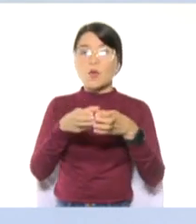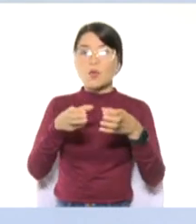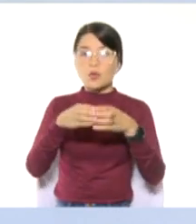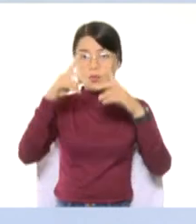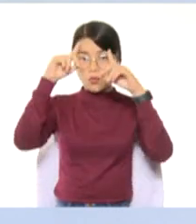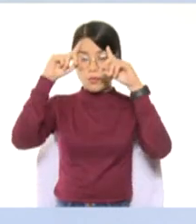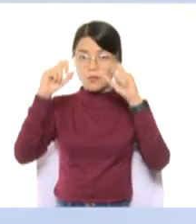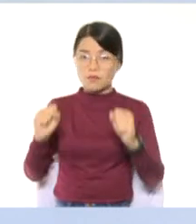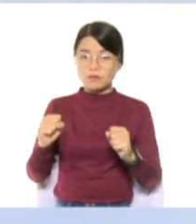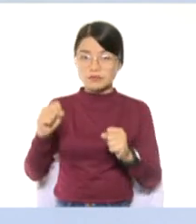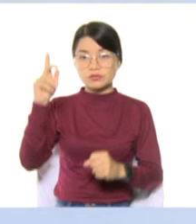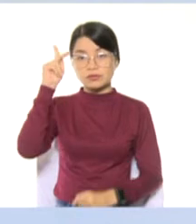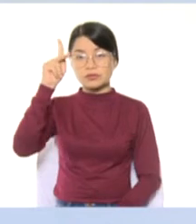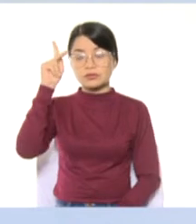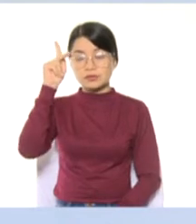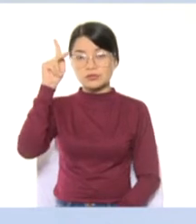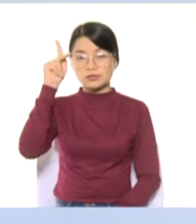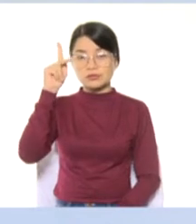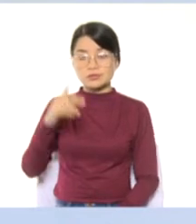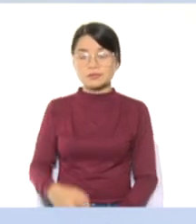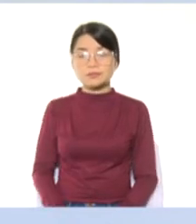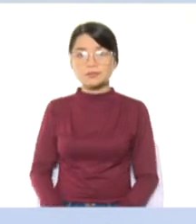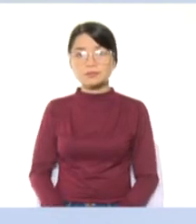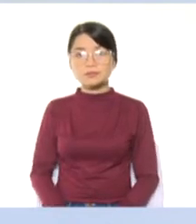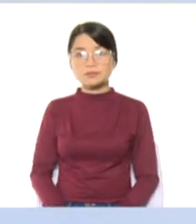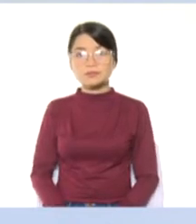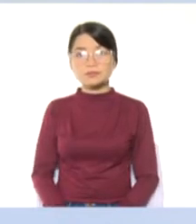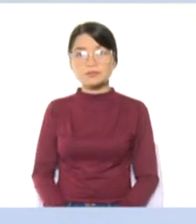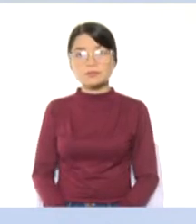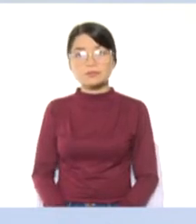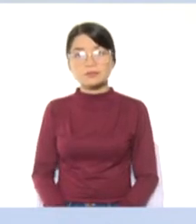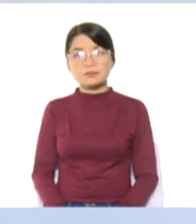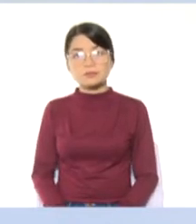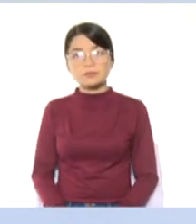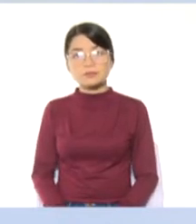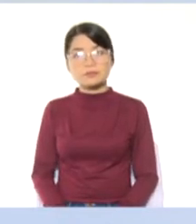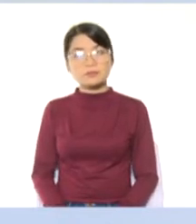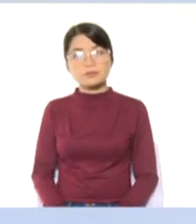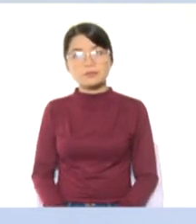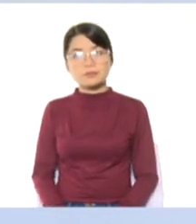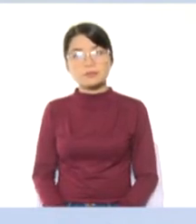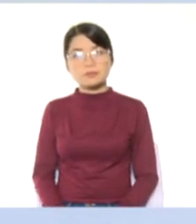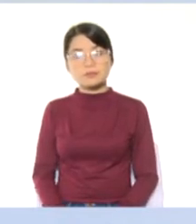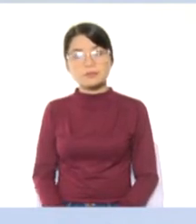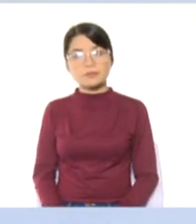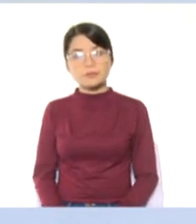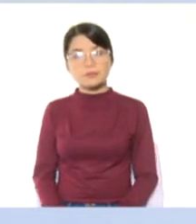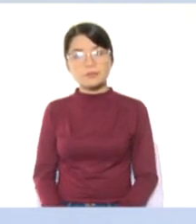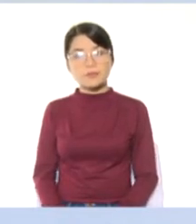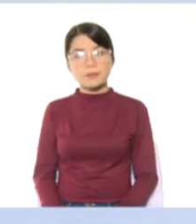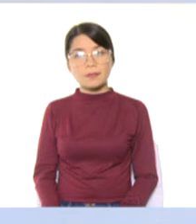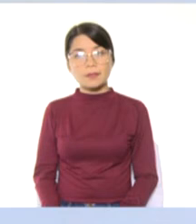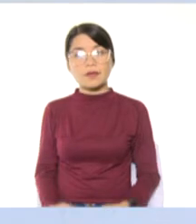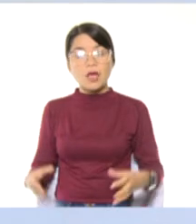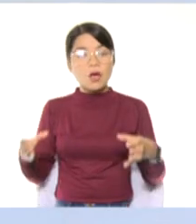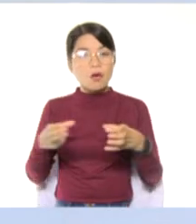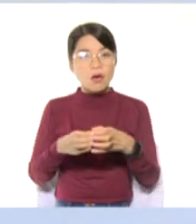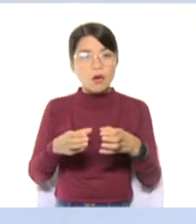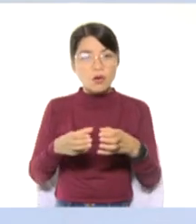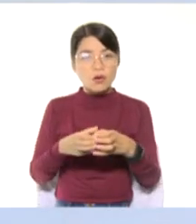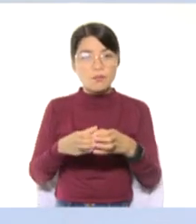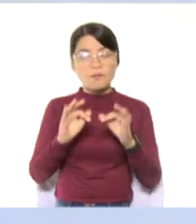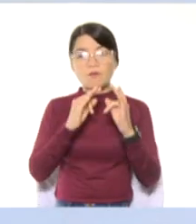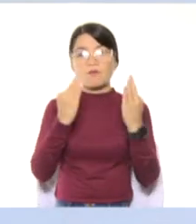se encuentra en cada una de esas instituciones educativas. El equipo interdisciplinario, es decir, la familia, el